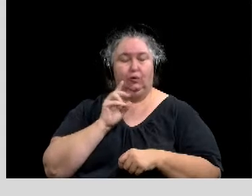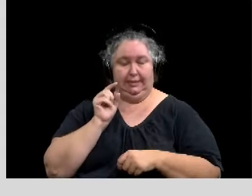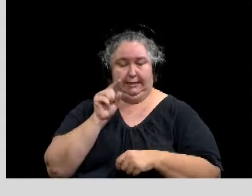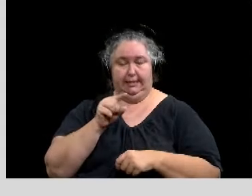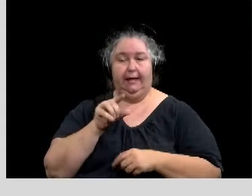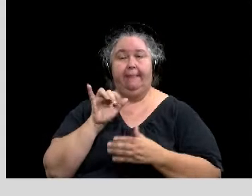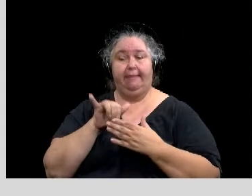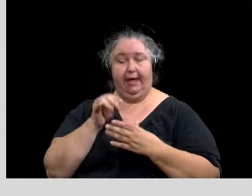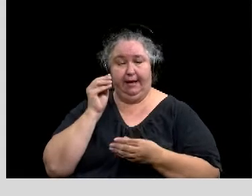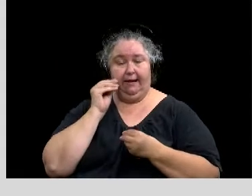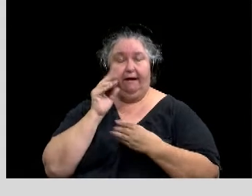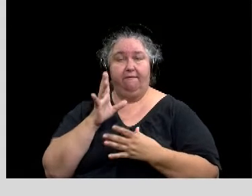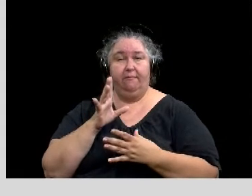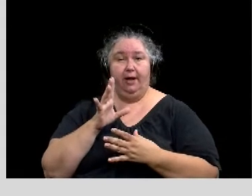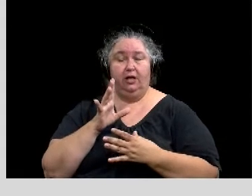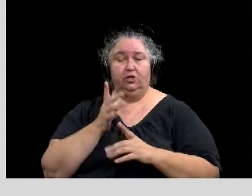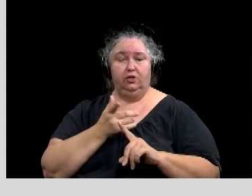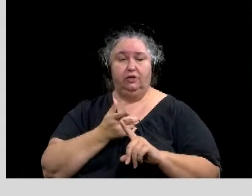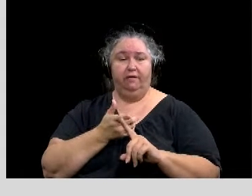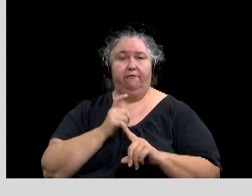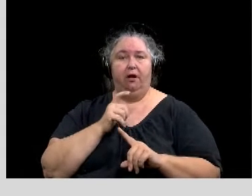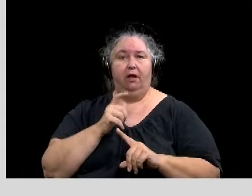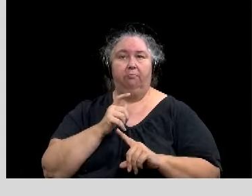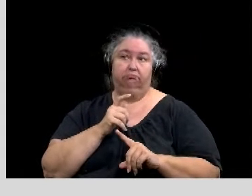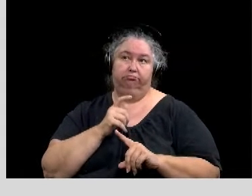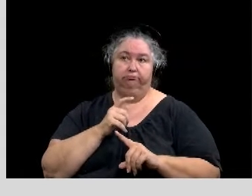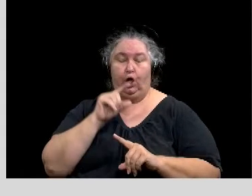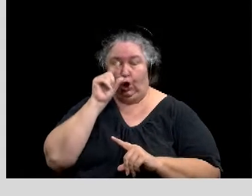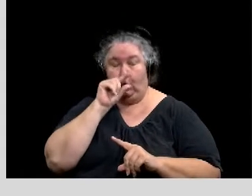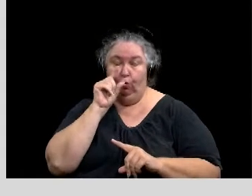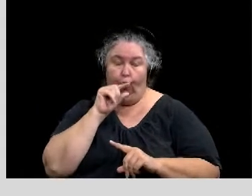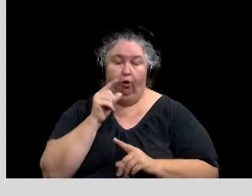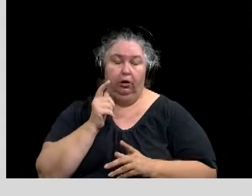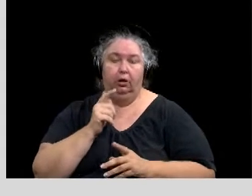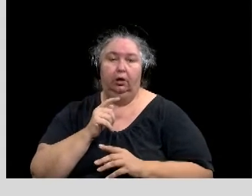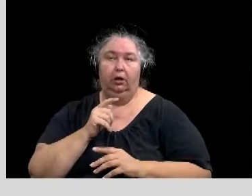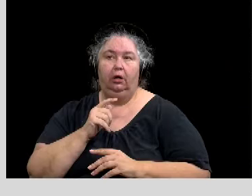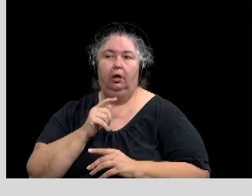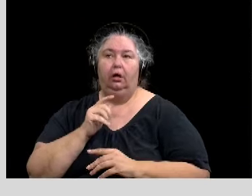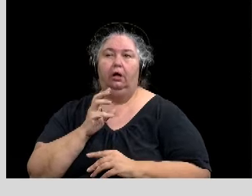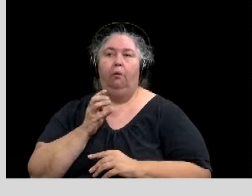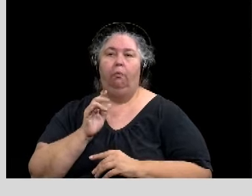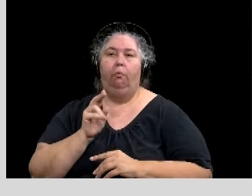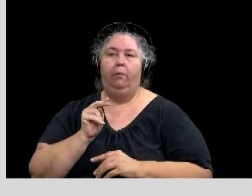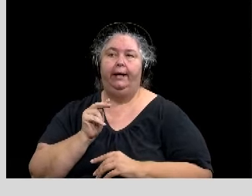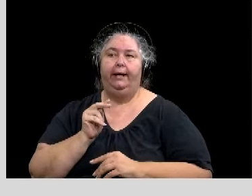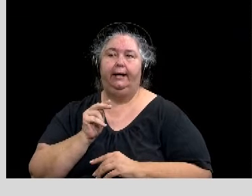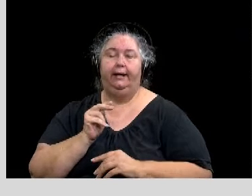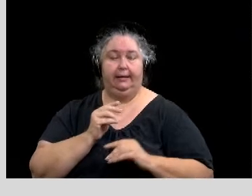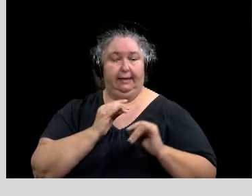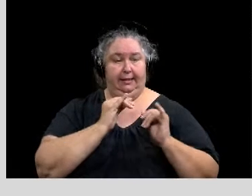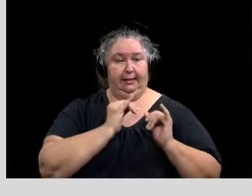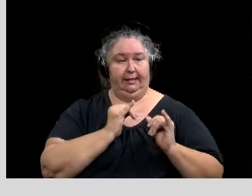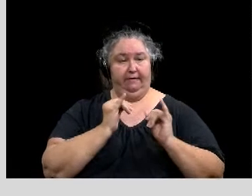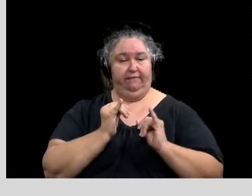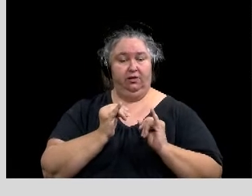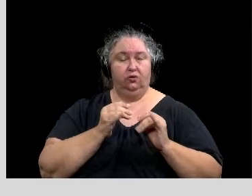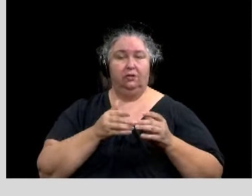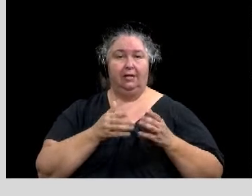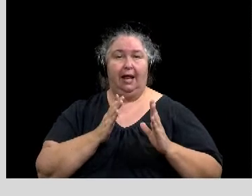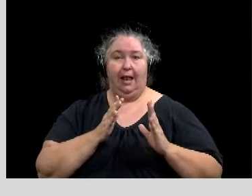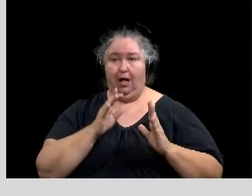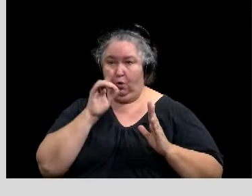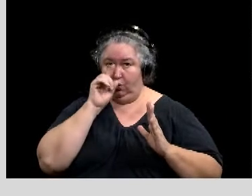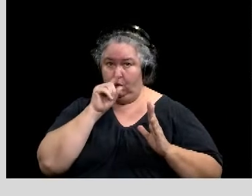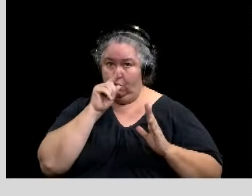estos son datos de google cuando un individuo están allí